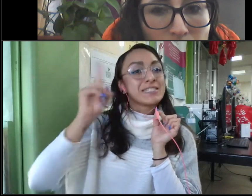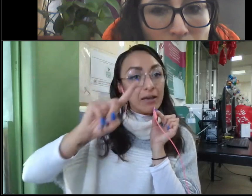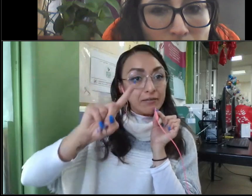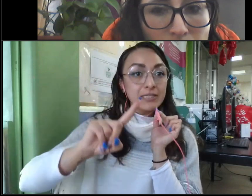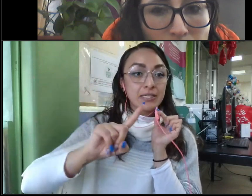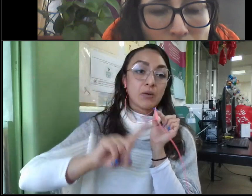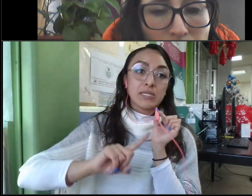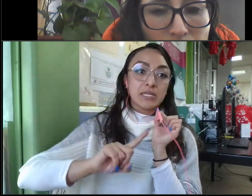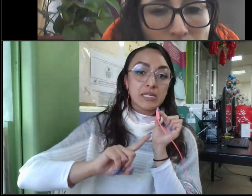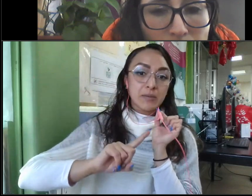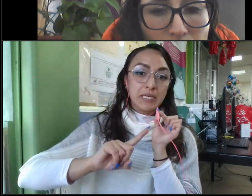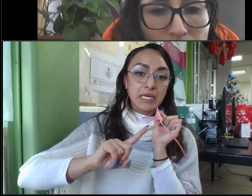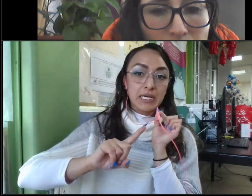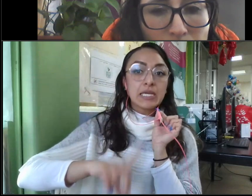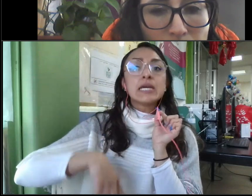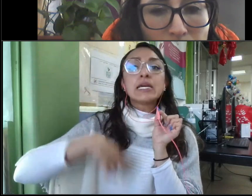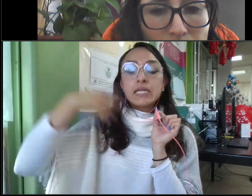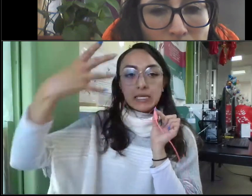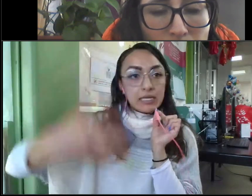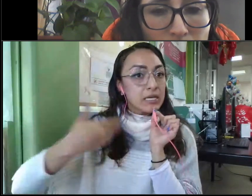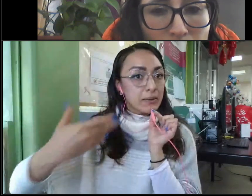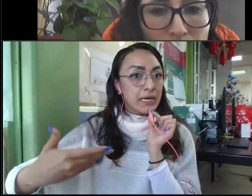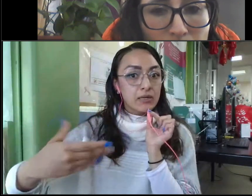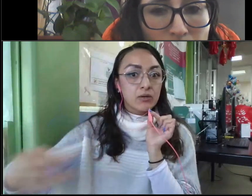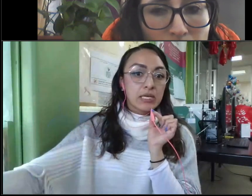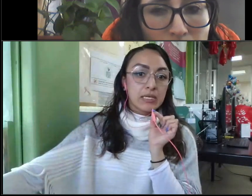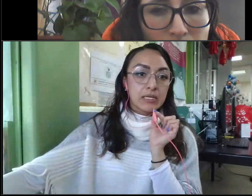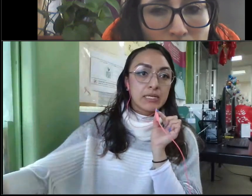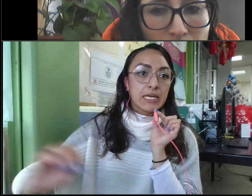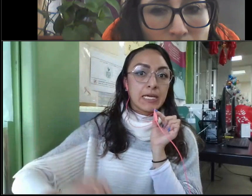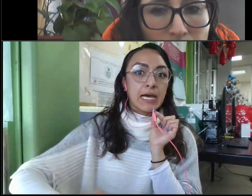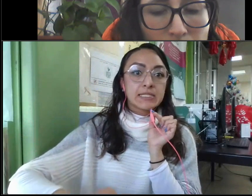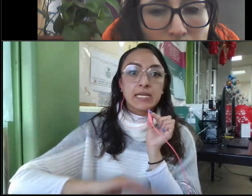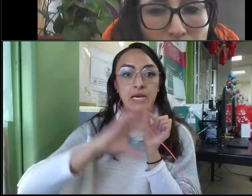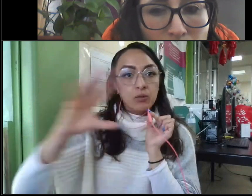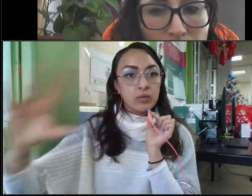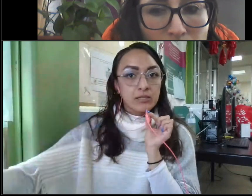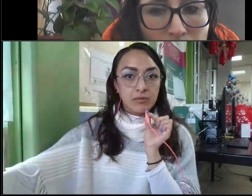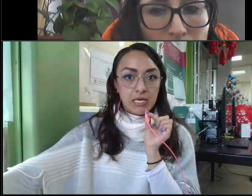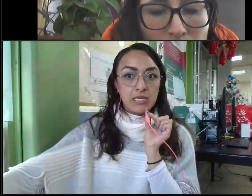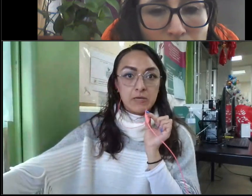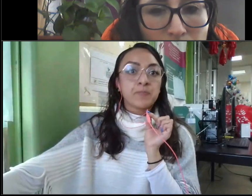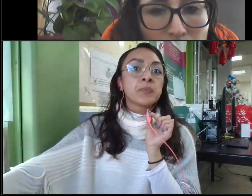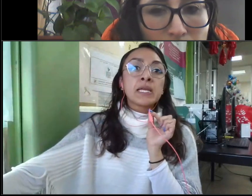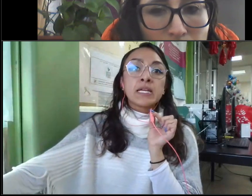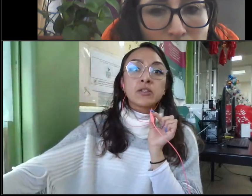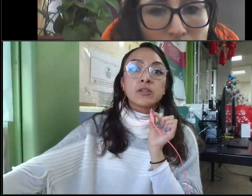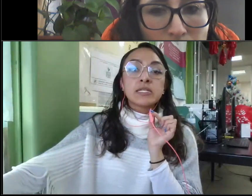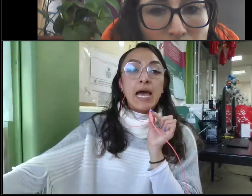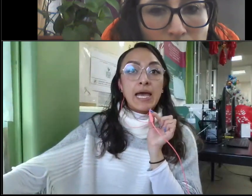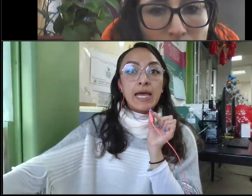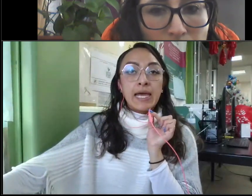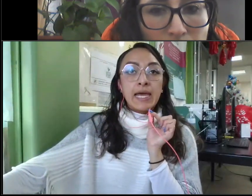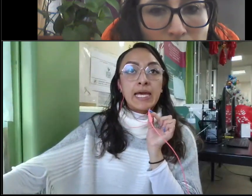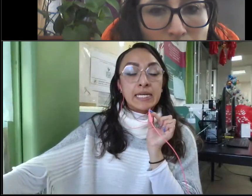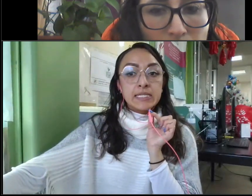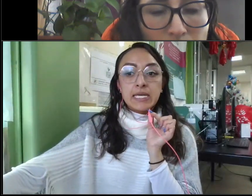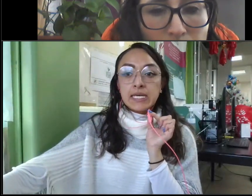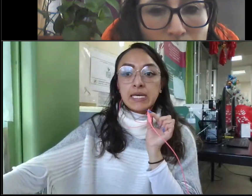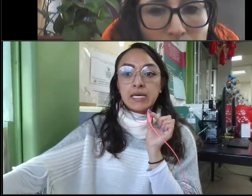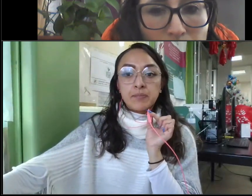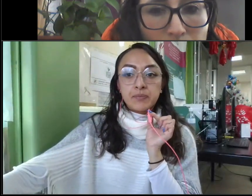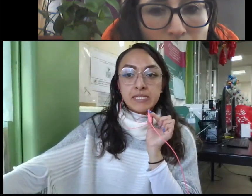oyentes que saben lengua de señas americana y que quieren trabajar o que quieren hacer alguna actividad ahí. Entonces,